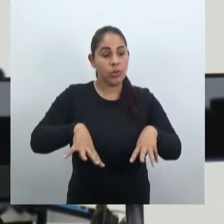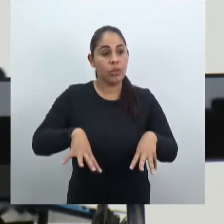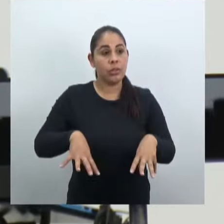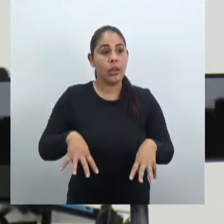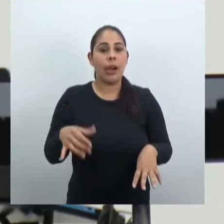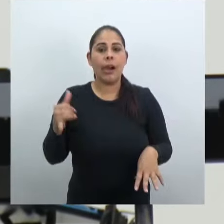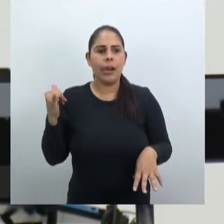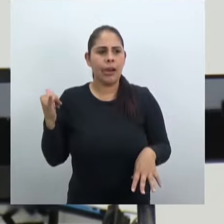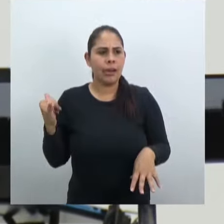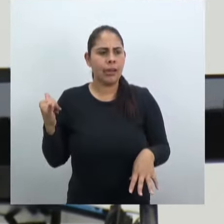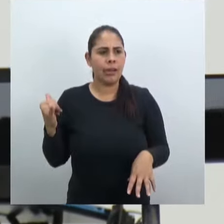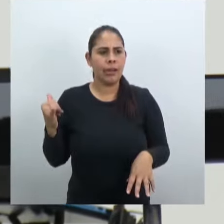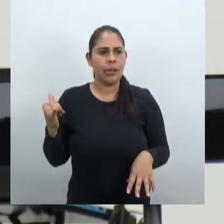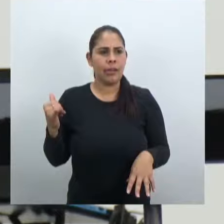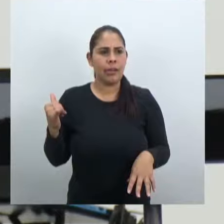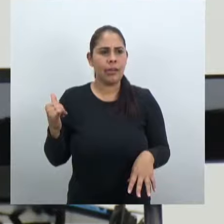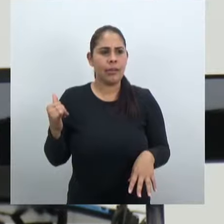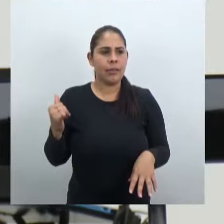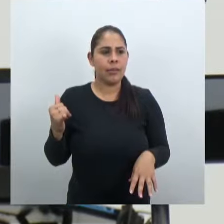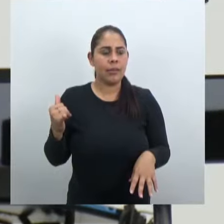atentos, por favor. Hay una parábola que es